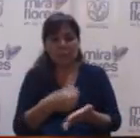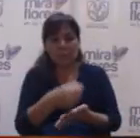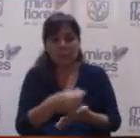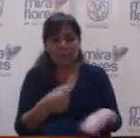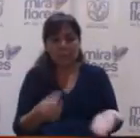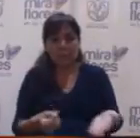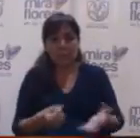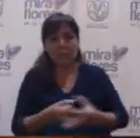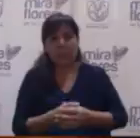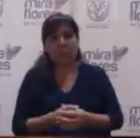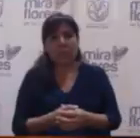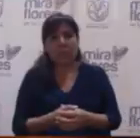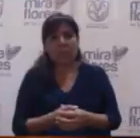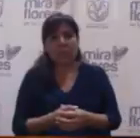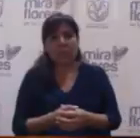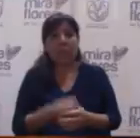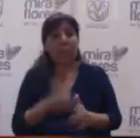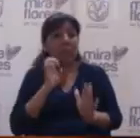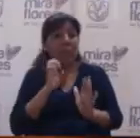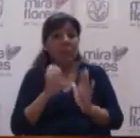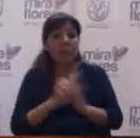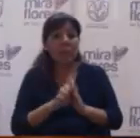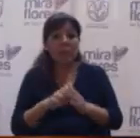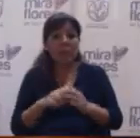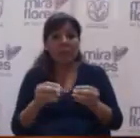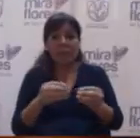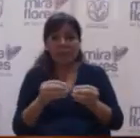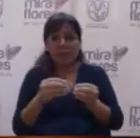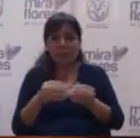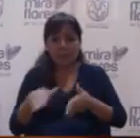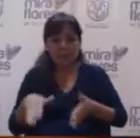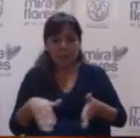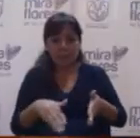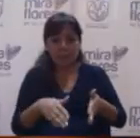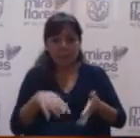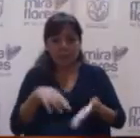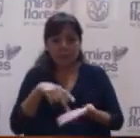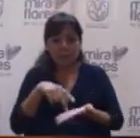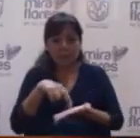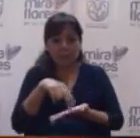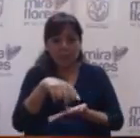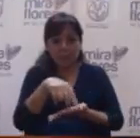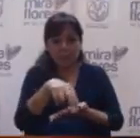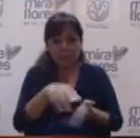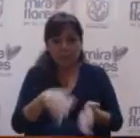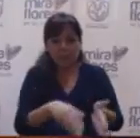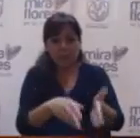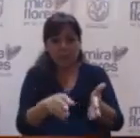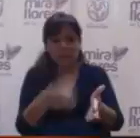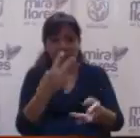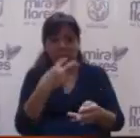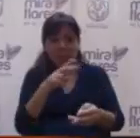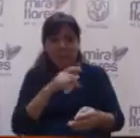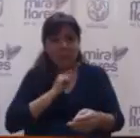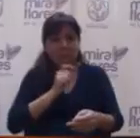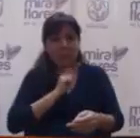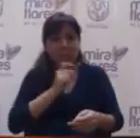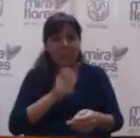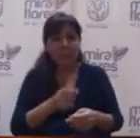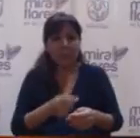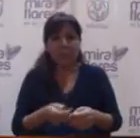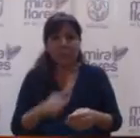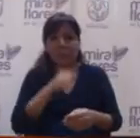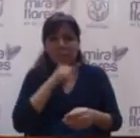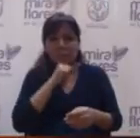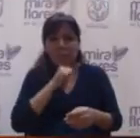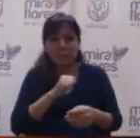han encontrado vicios ocultos, por ejemplo en la vereda se ha encontrado que los fierros estaban oxidados, se ha tenido que reparar eso,